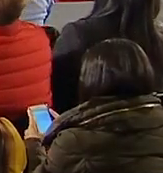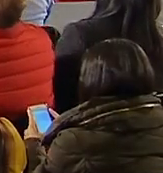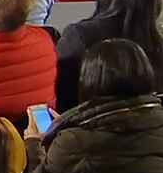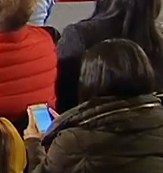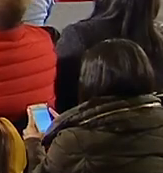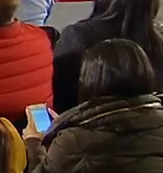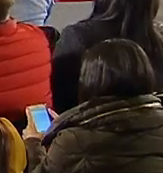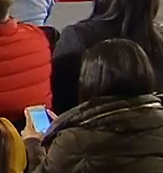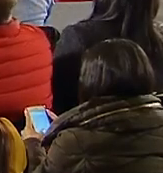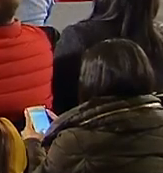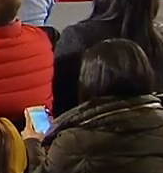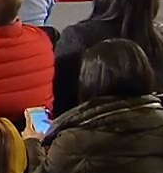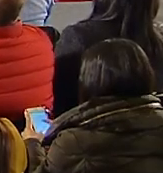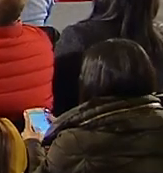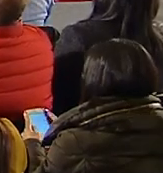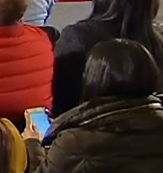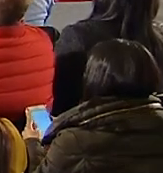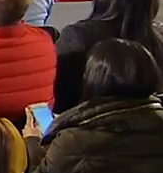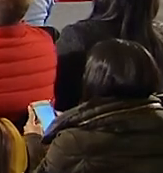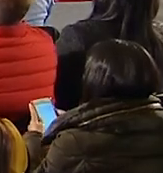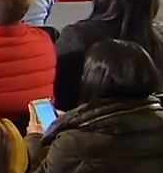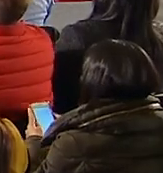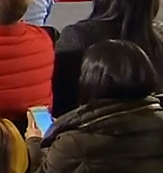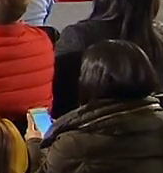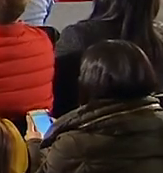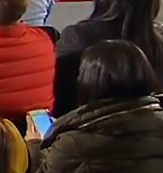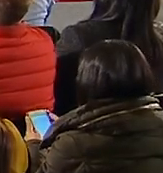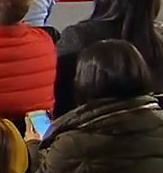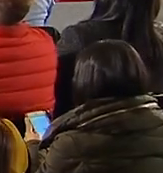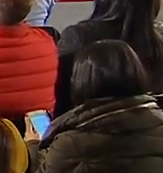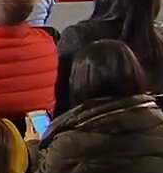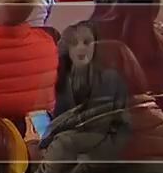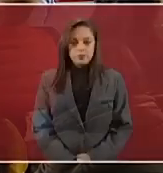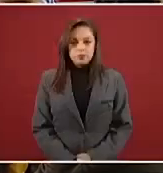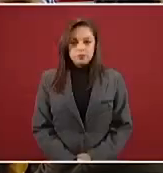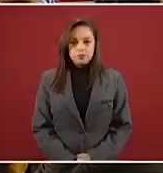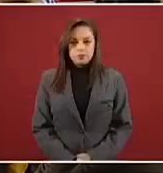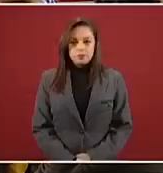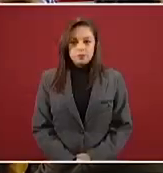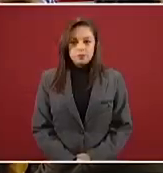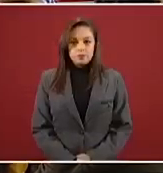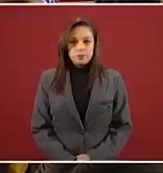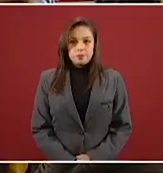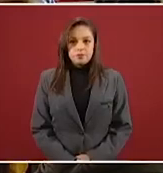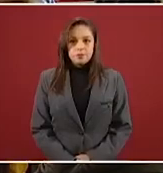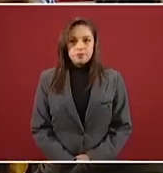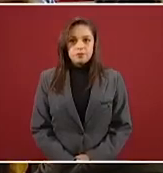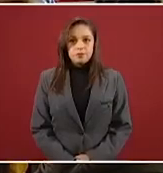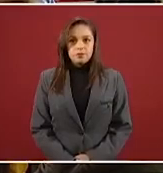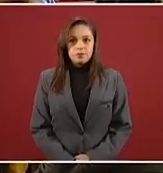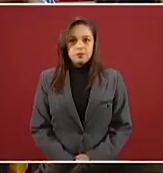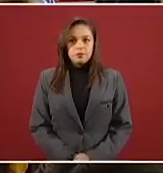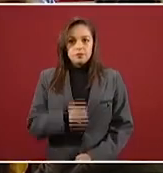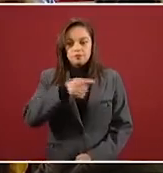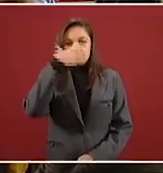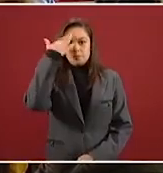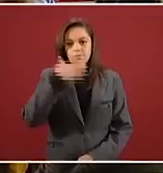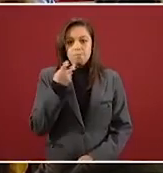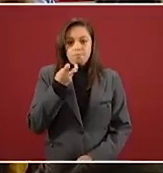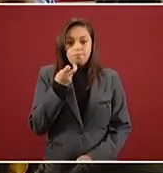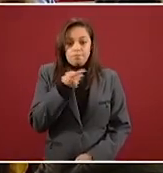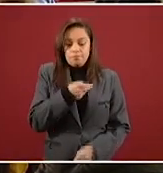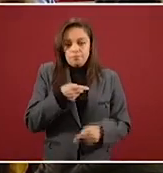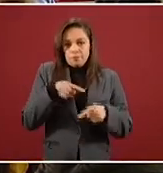del empleo a final de año tiene algunas explicaciones que tienen que ver con factores